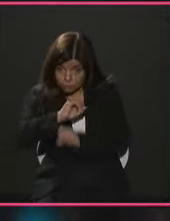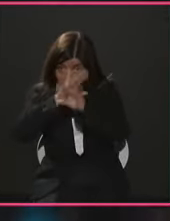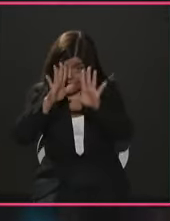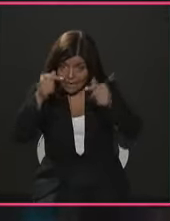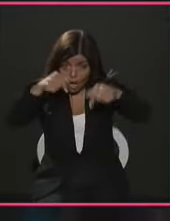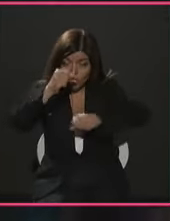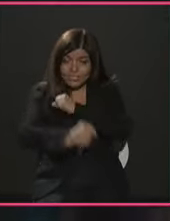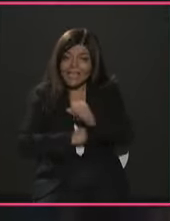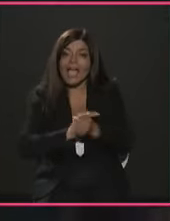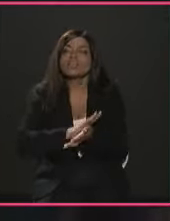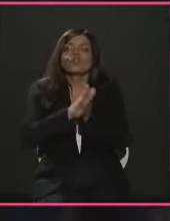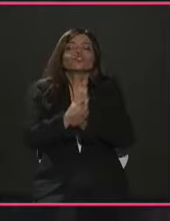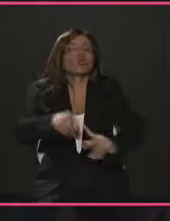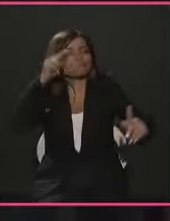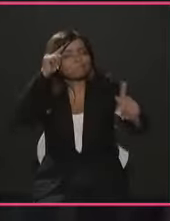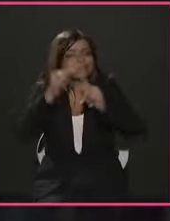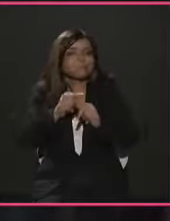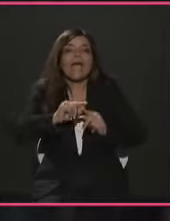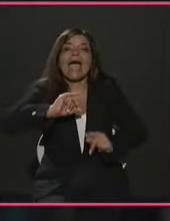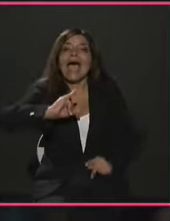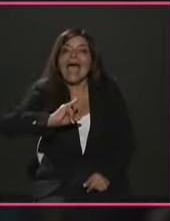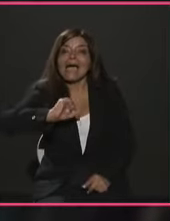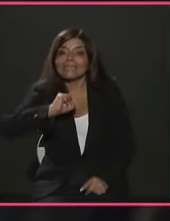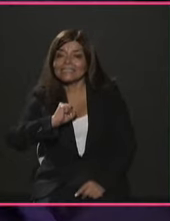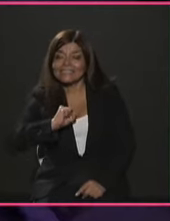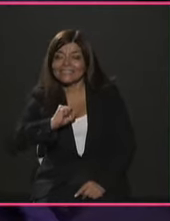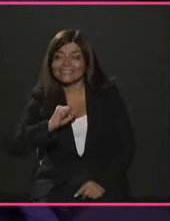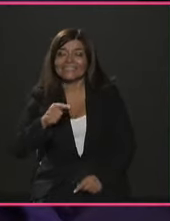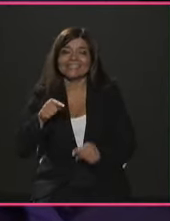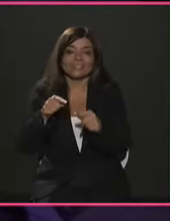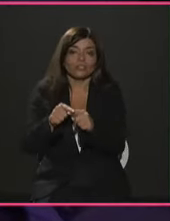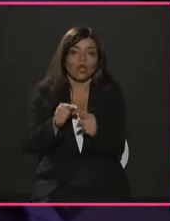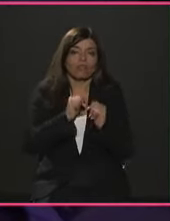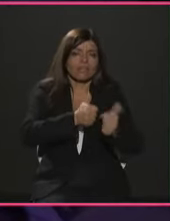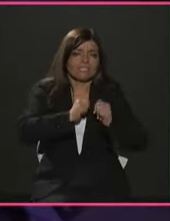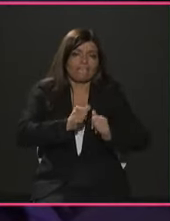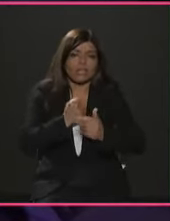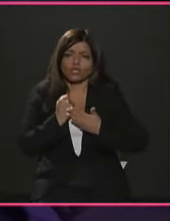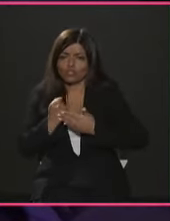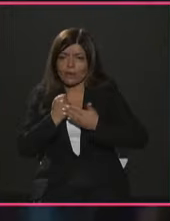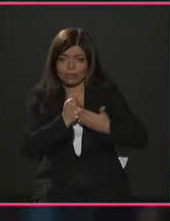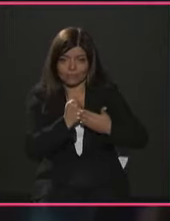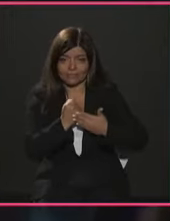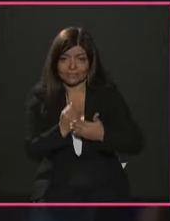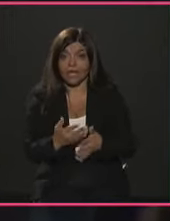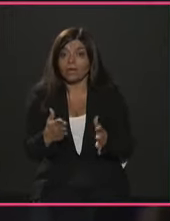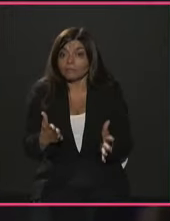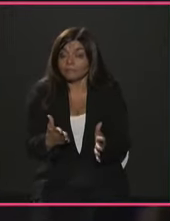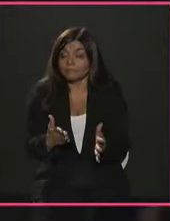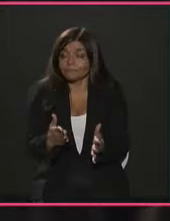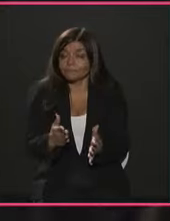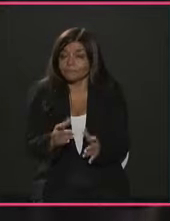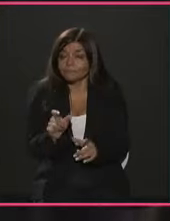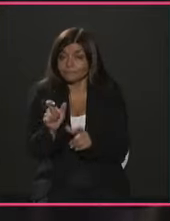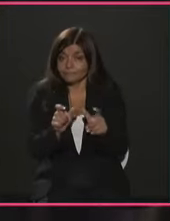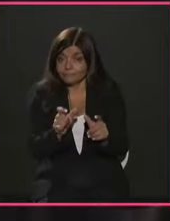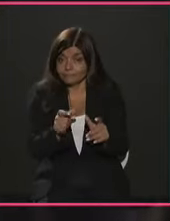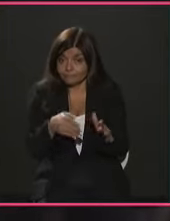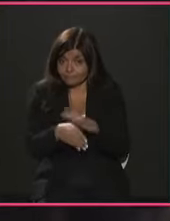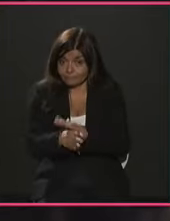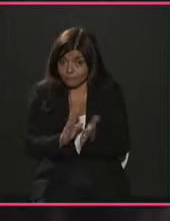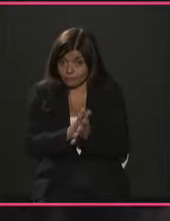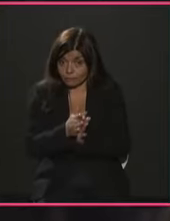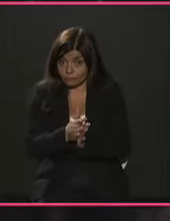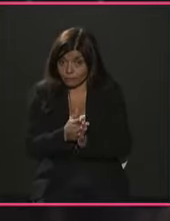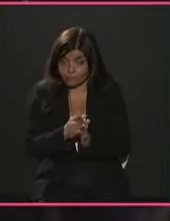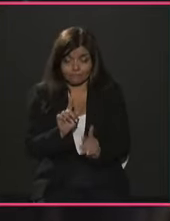no este año todo tiene que ver con Intel incia artificial sus desafíos sus aportes pero naturalmente no todo el mundo tiene acceso a estos